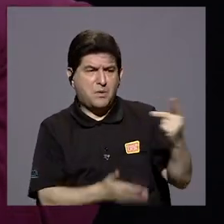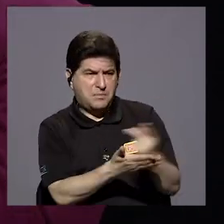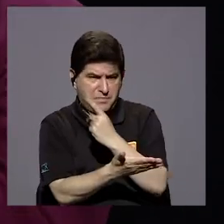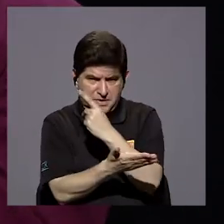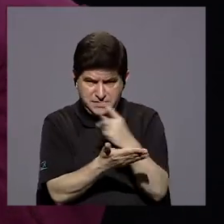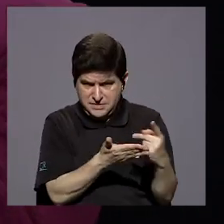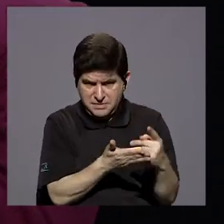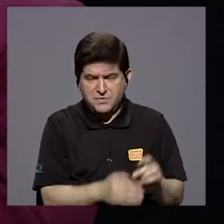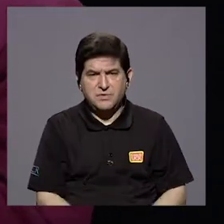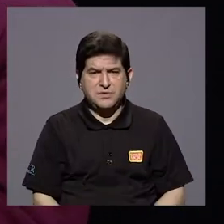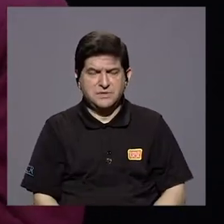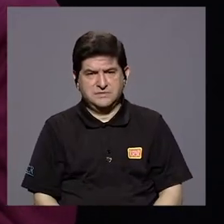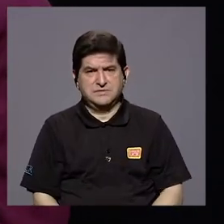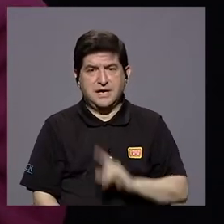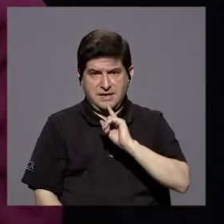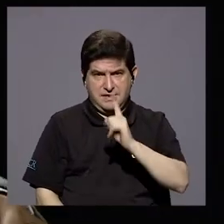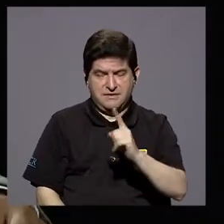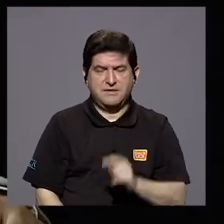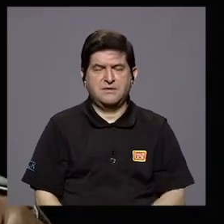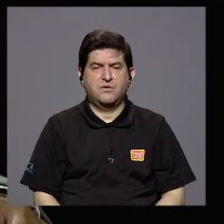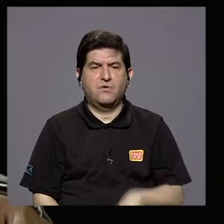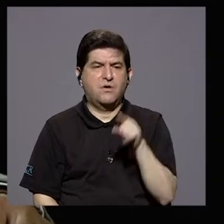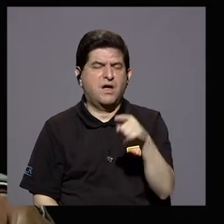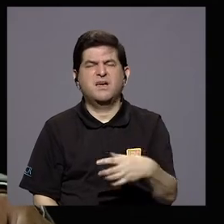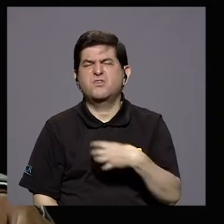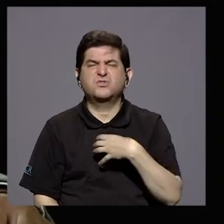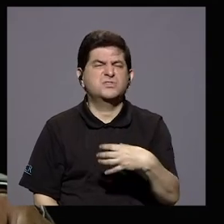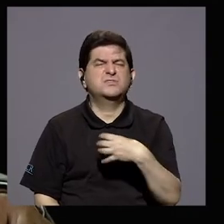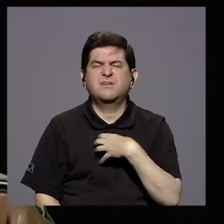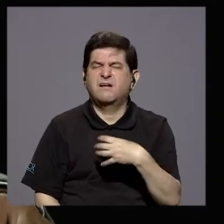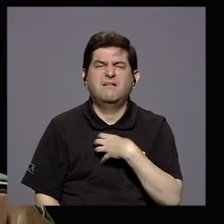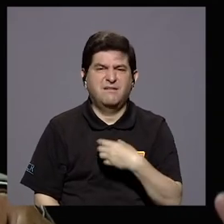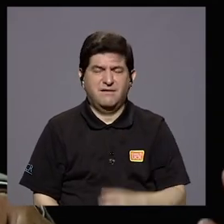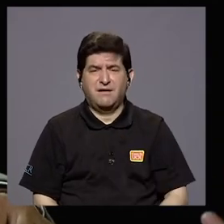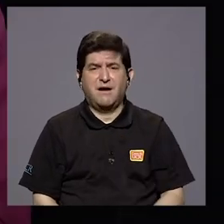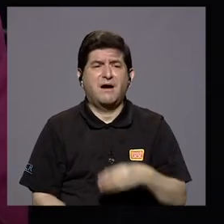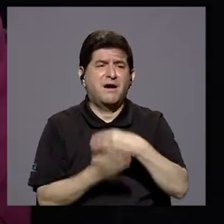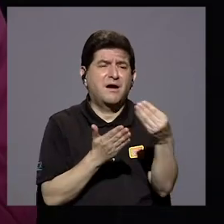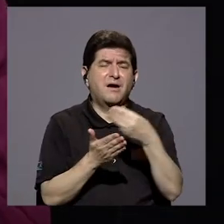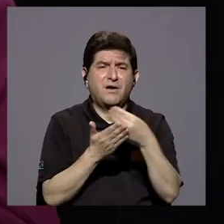de la gente de provincia, no de San José. No, entiendo eso. Se quejan mucho de que tienen